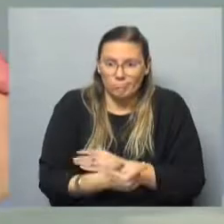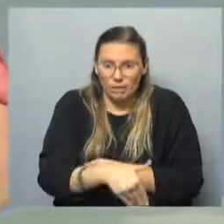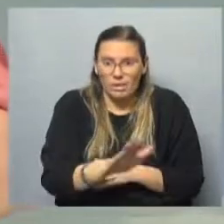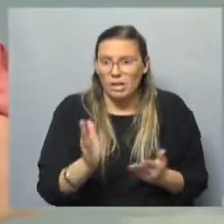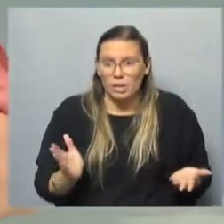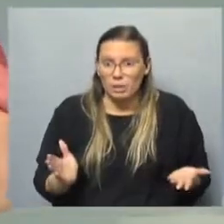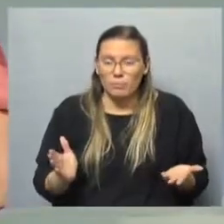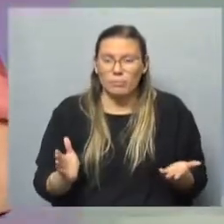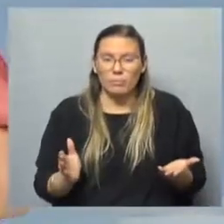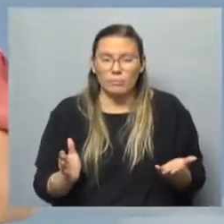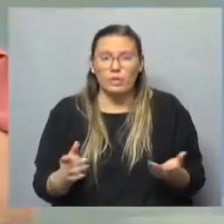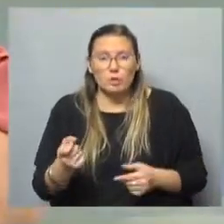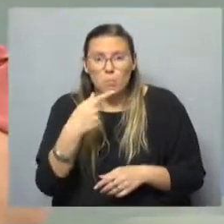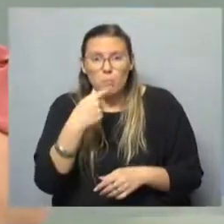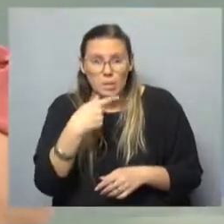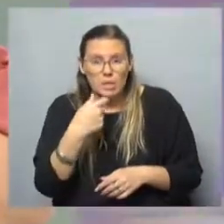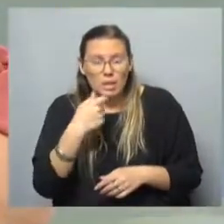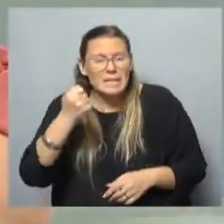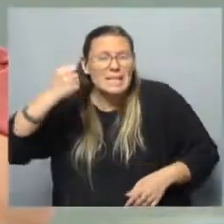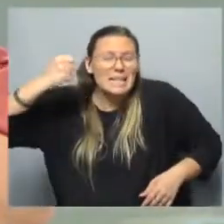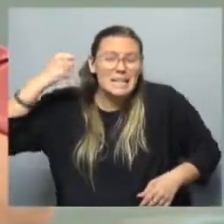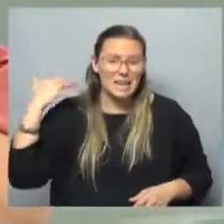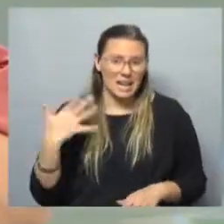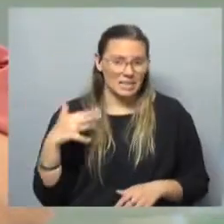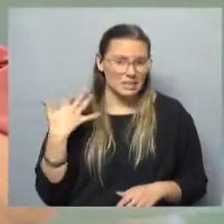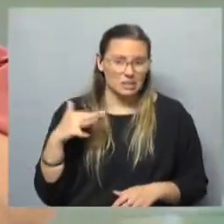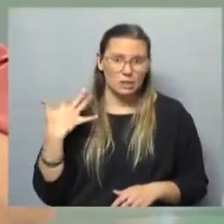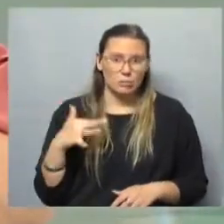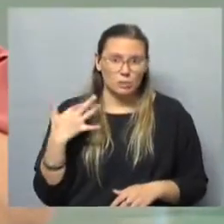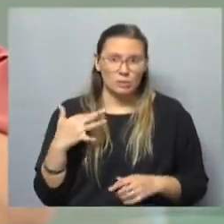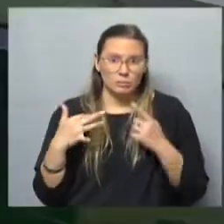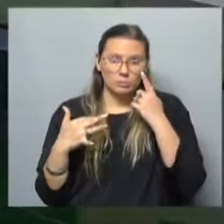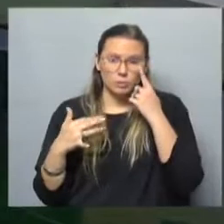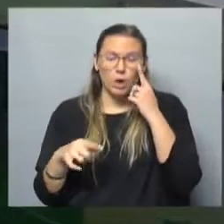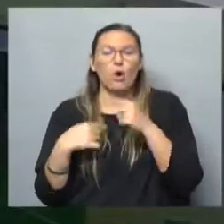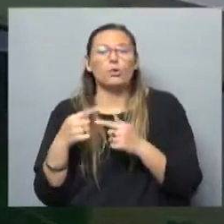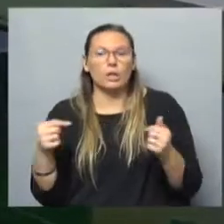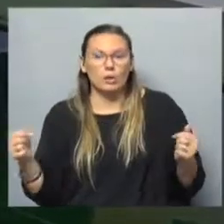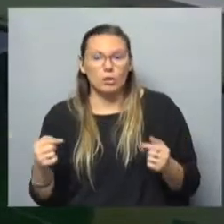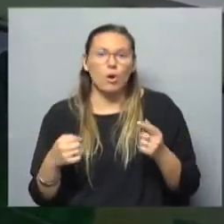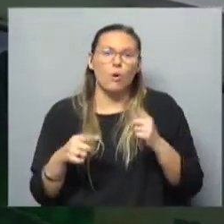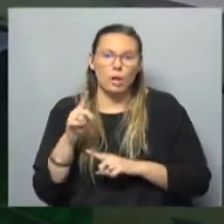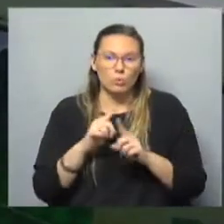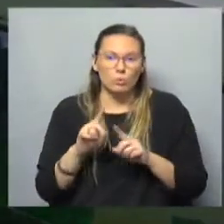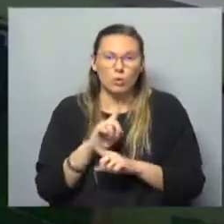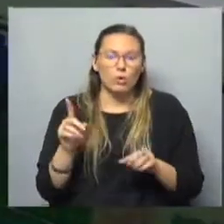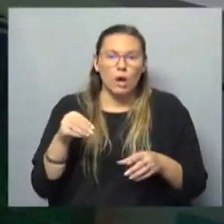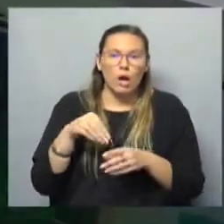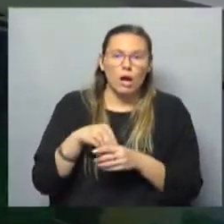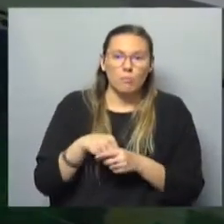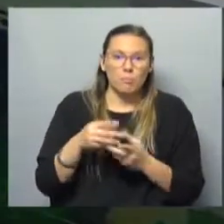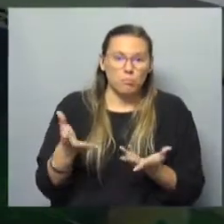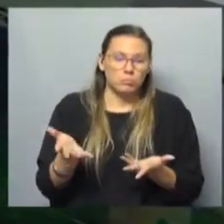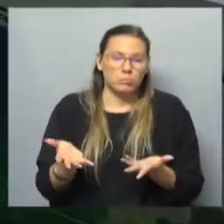porque son, además, medicamentos carísimos. Entre otras cosas, o muchos de ellos no están incluidos por esta